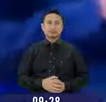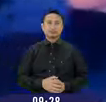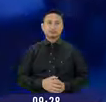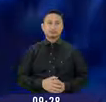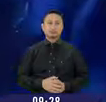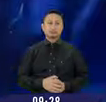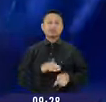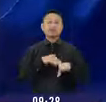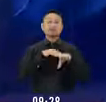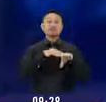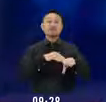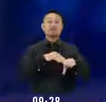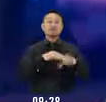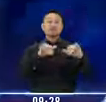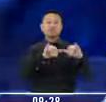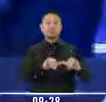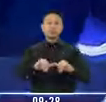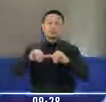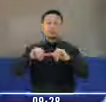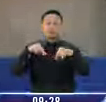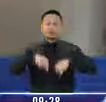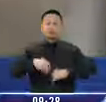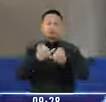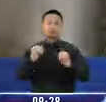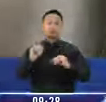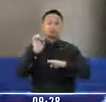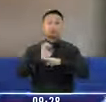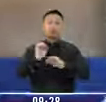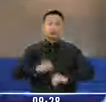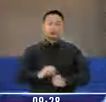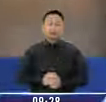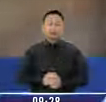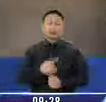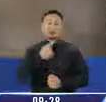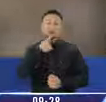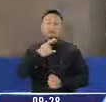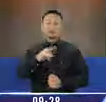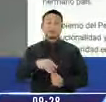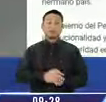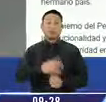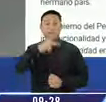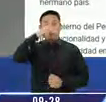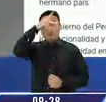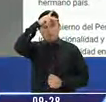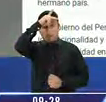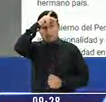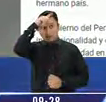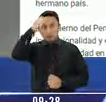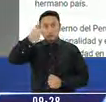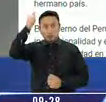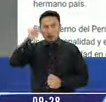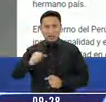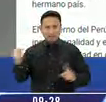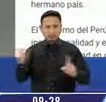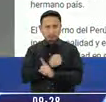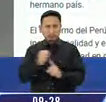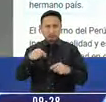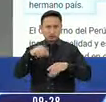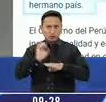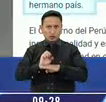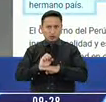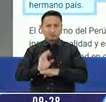el respaldo a la estabilidad democrática e institucionalidad del país se expresó desde Estados como Perú que condenó los actos de violencia por los que